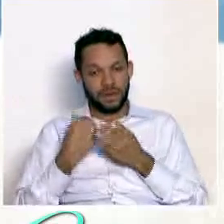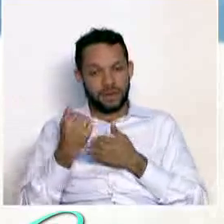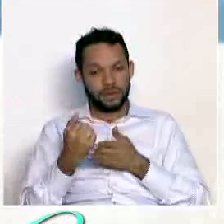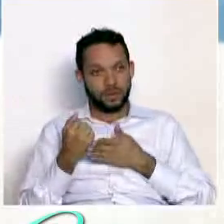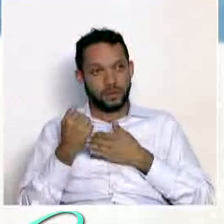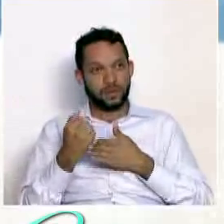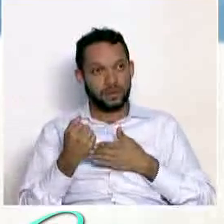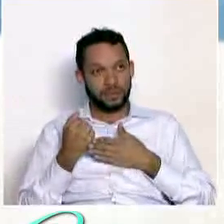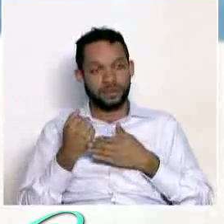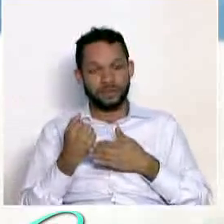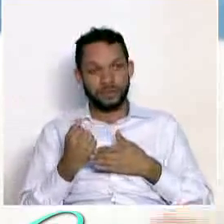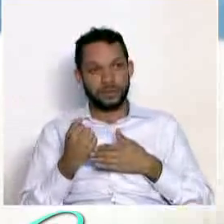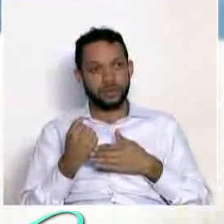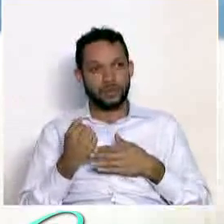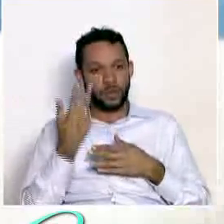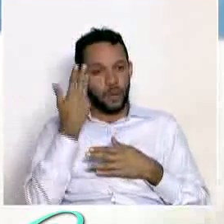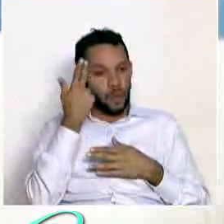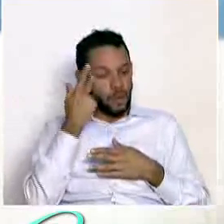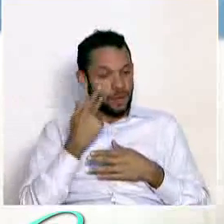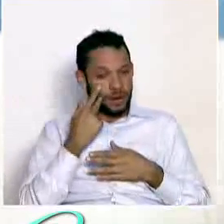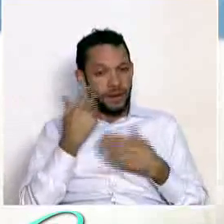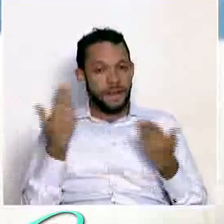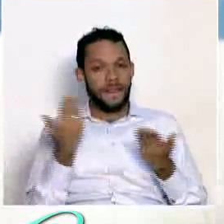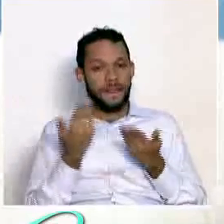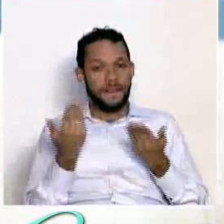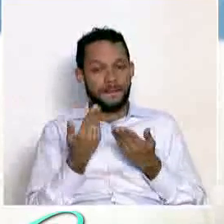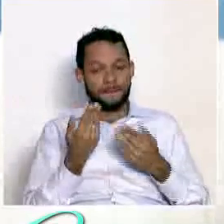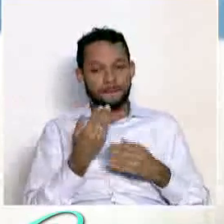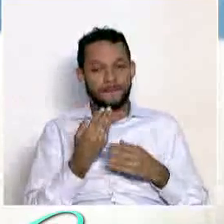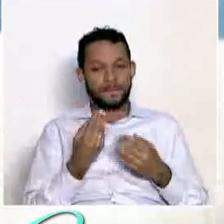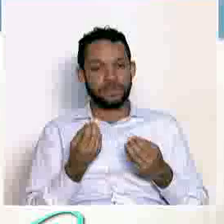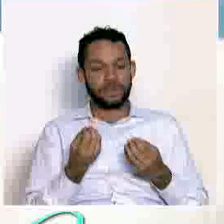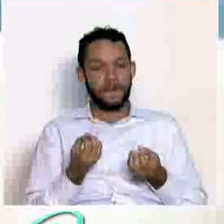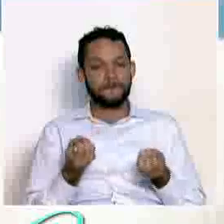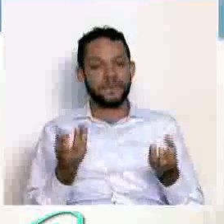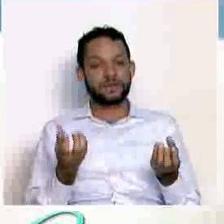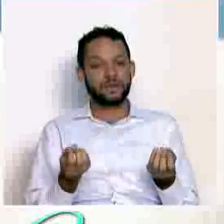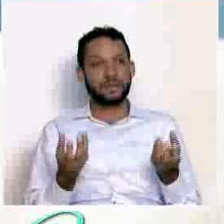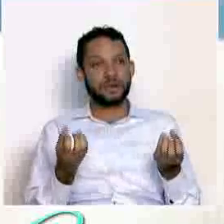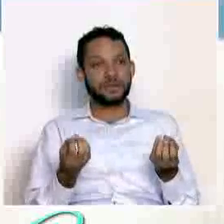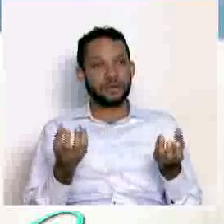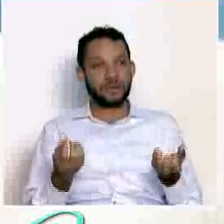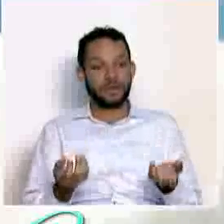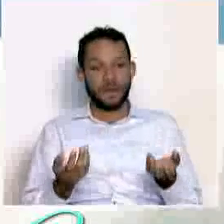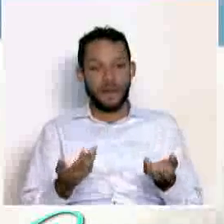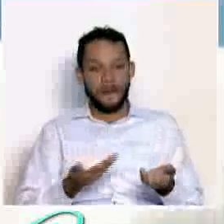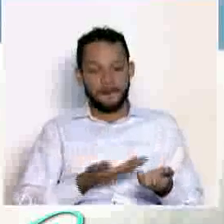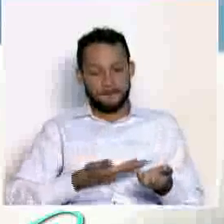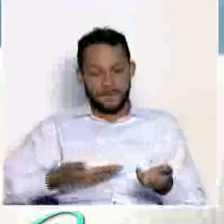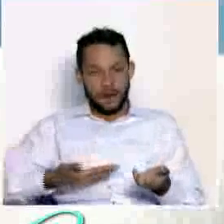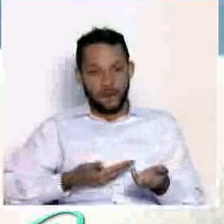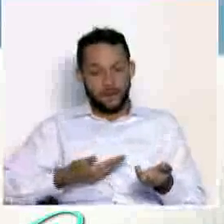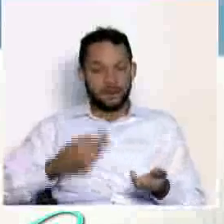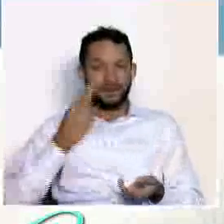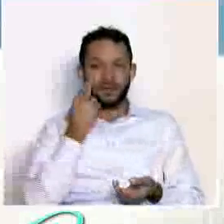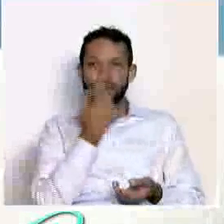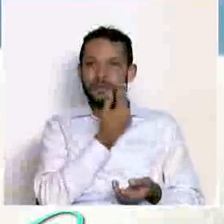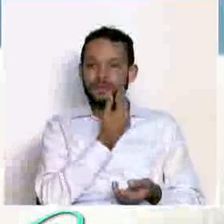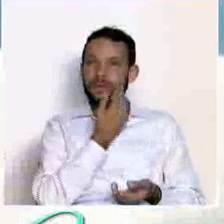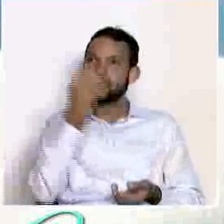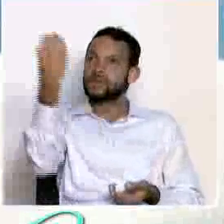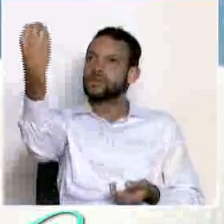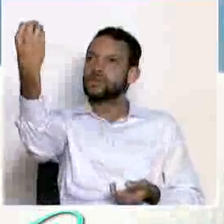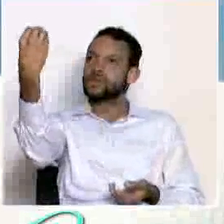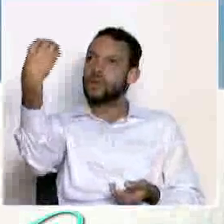Entonces se descalzaba, todos los días se paraba en el pasto, se colocaba una bandejita de barro que tenía, visualizaba esos